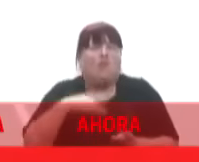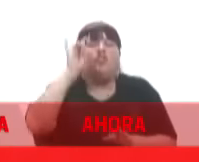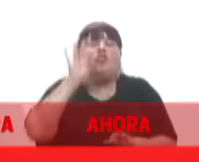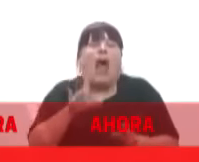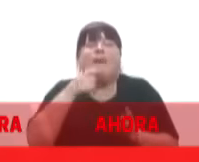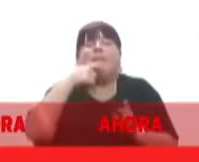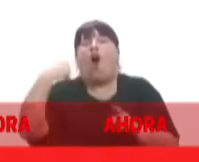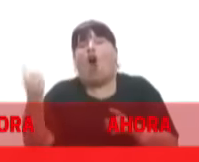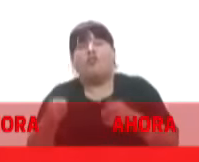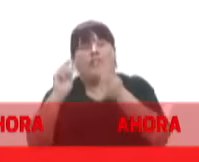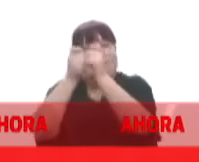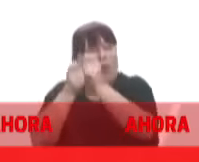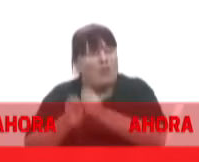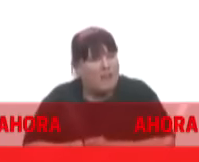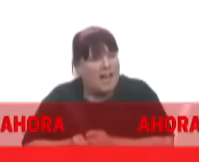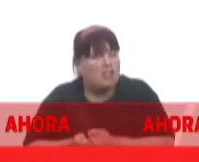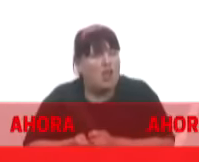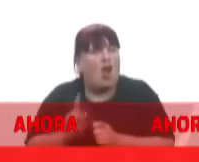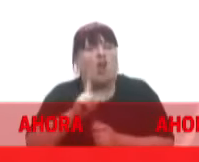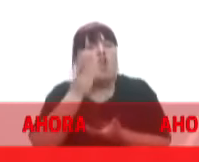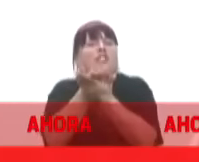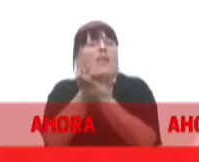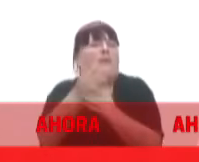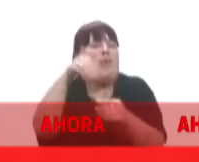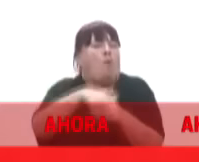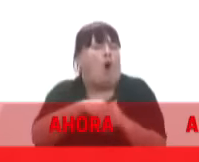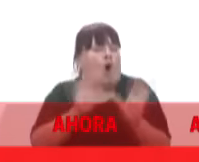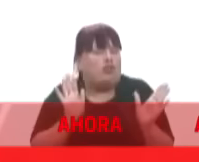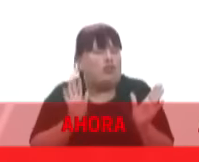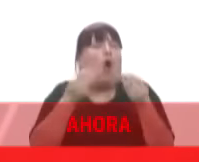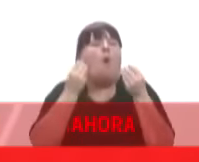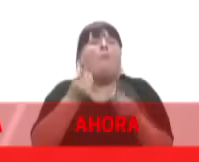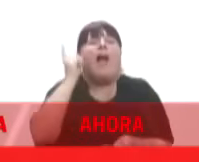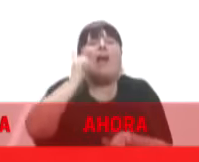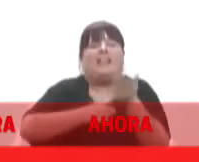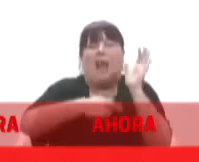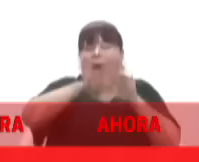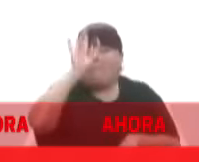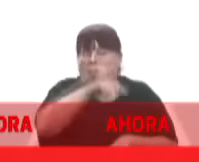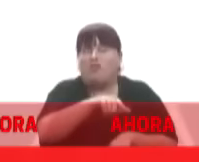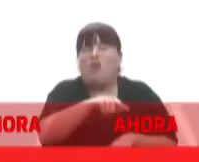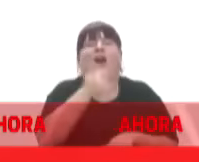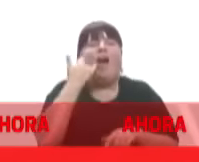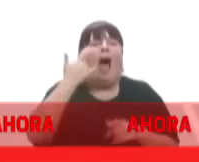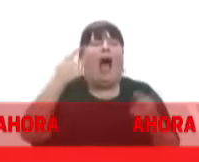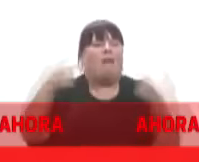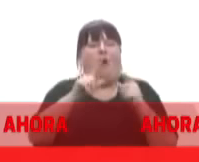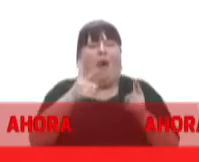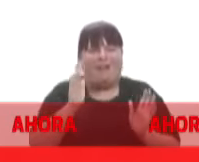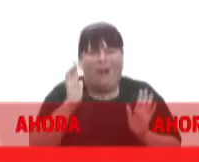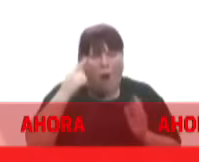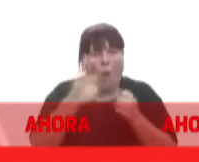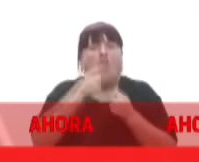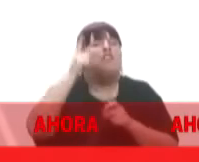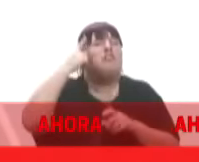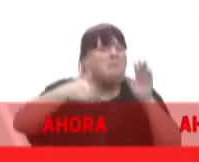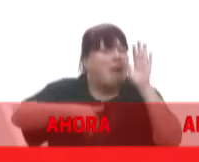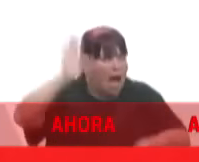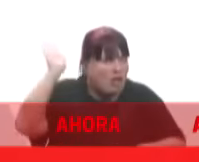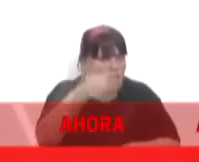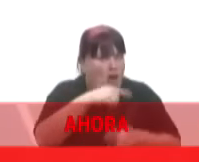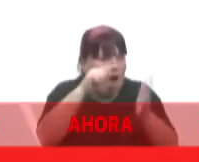resto de las modificaciones no se emocionó que se voten, porque además el dictamen de mayoría es un dictamen que tiene disidencias, no sabemos si tiene mayoría en todos